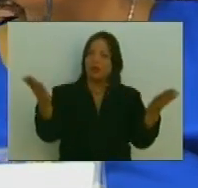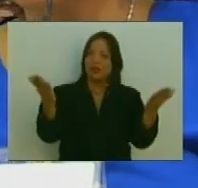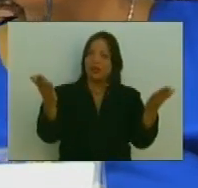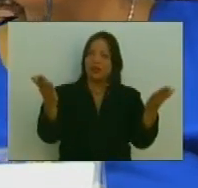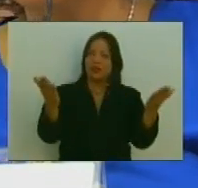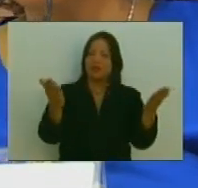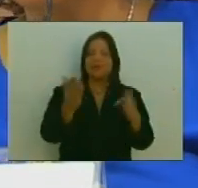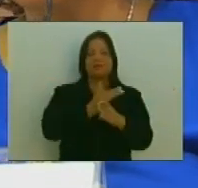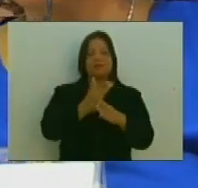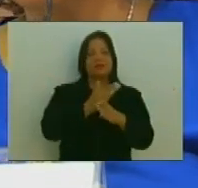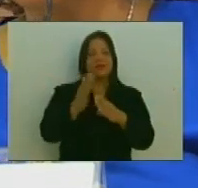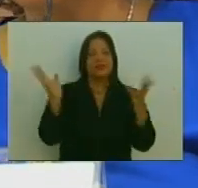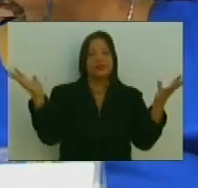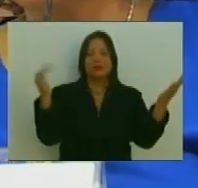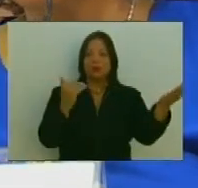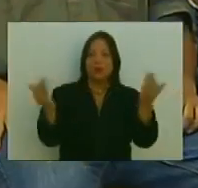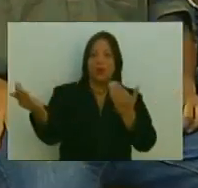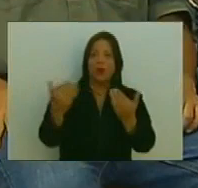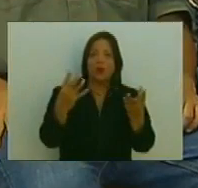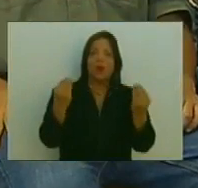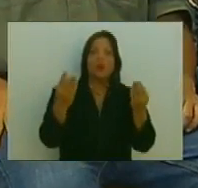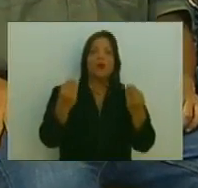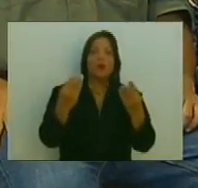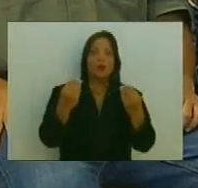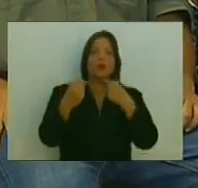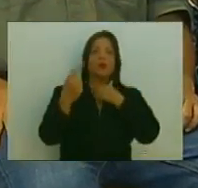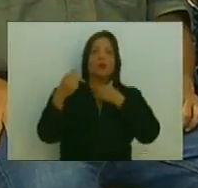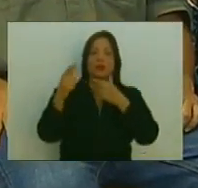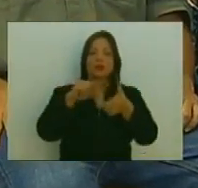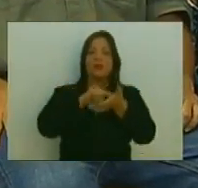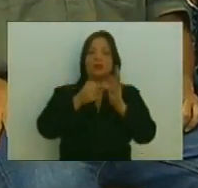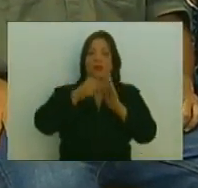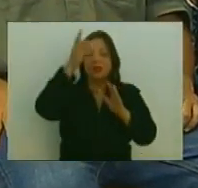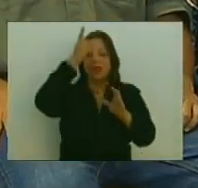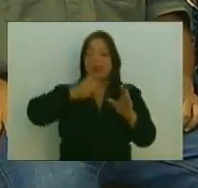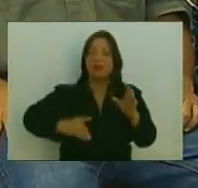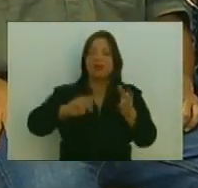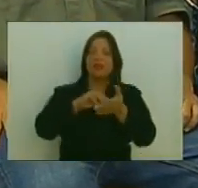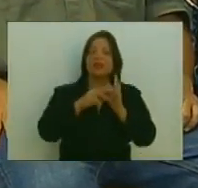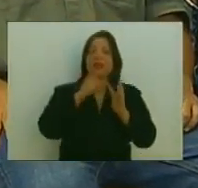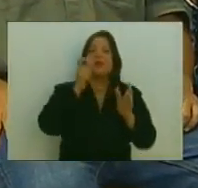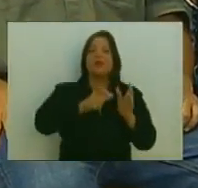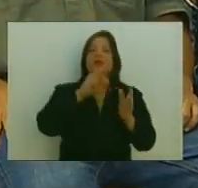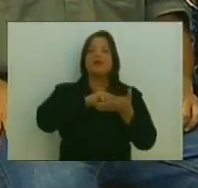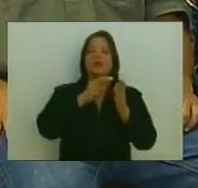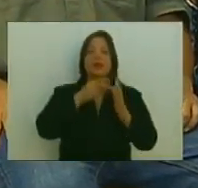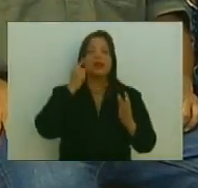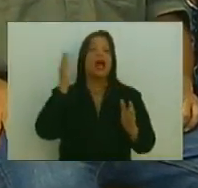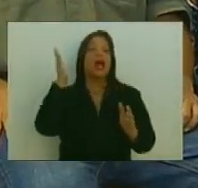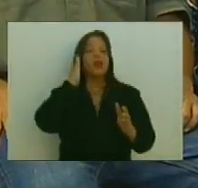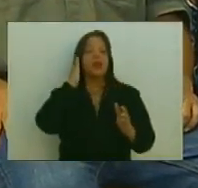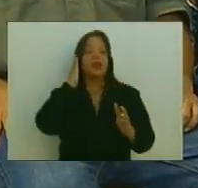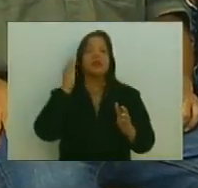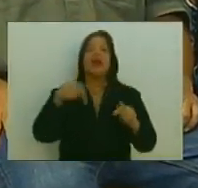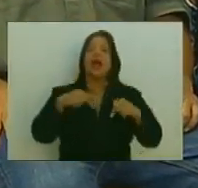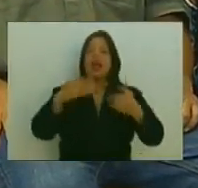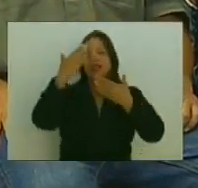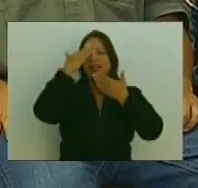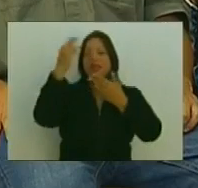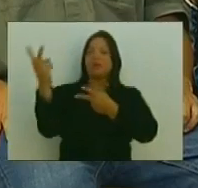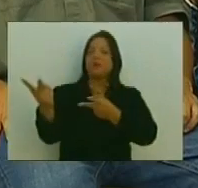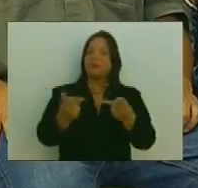bueno, fuimos recibidos por personas con discapacidad, entre ellos las personas con discapacidad auditiva, a quienes les